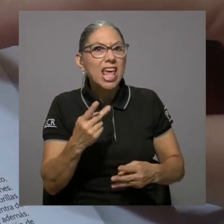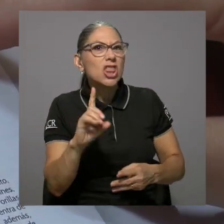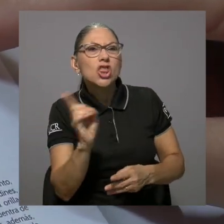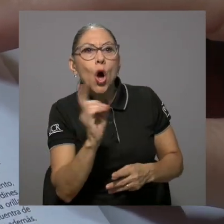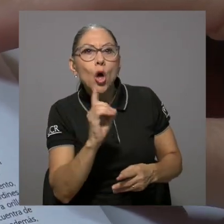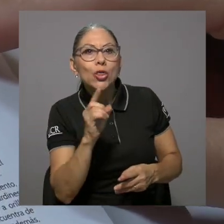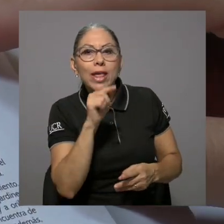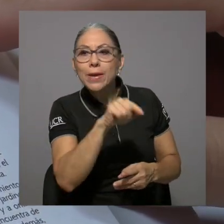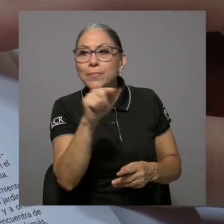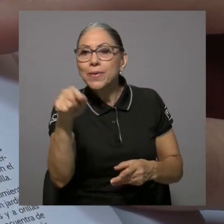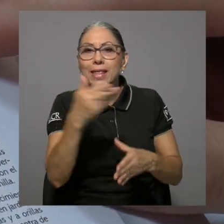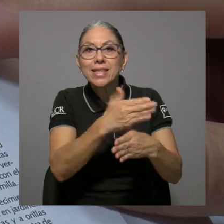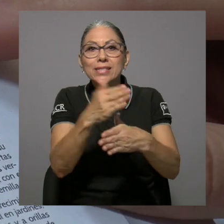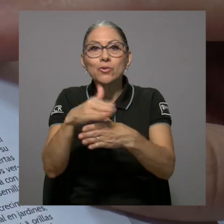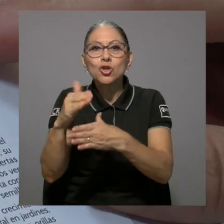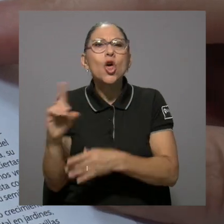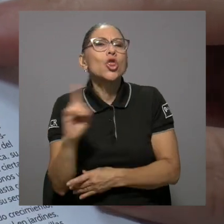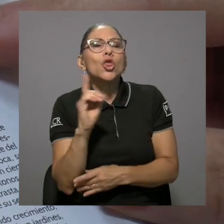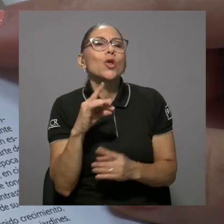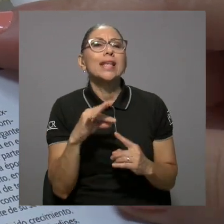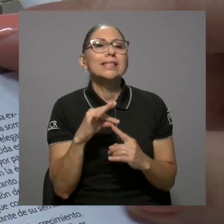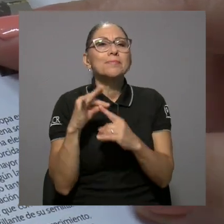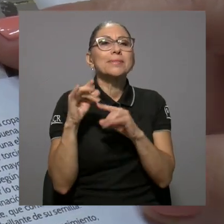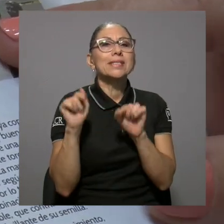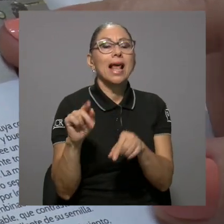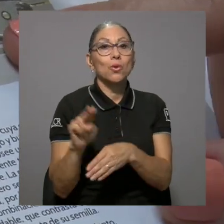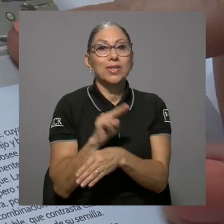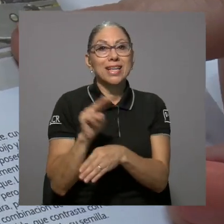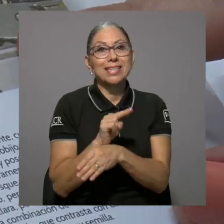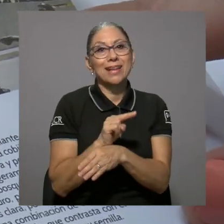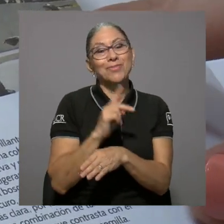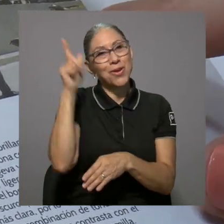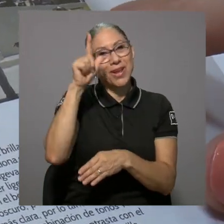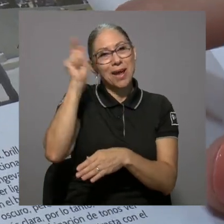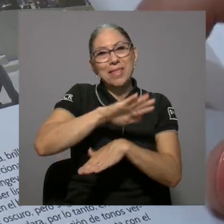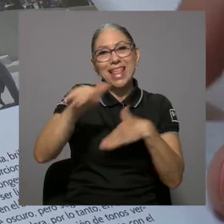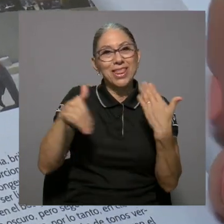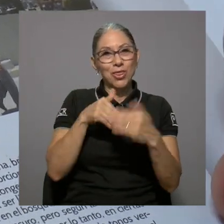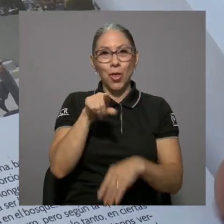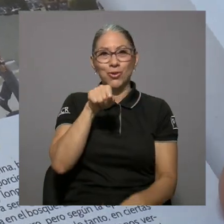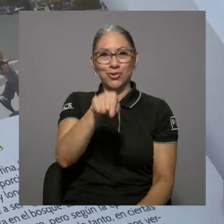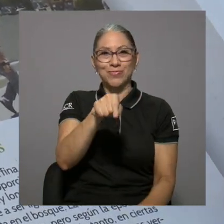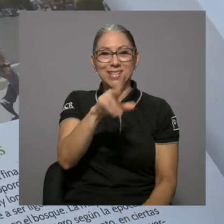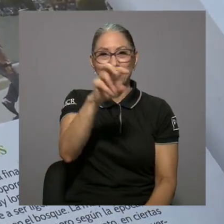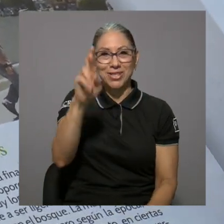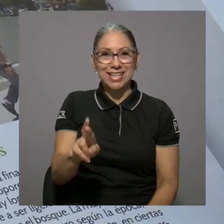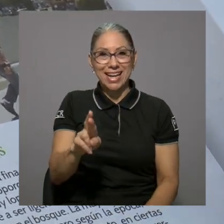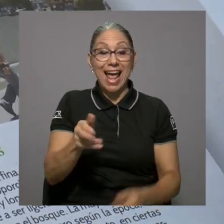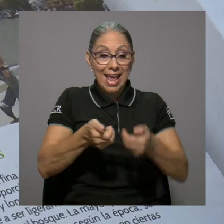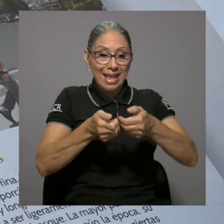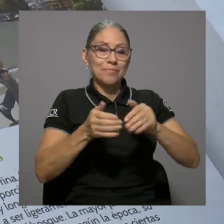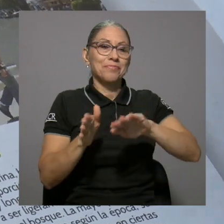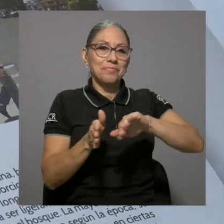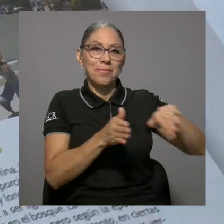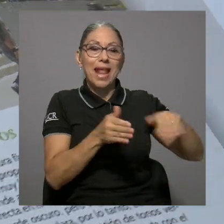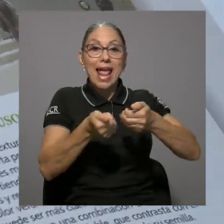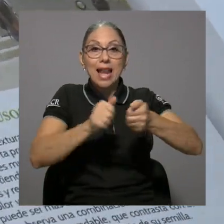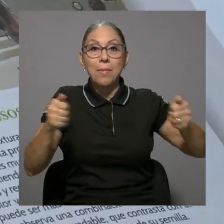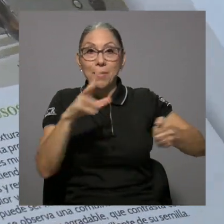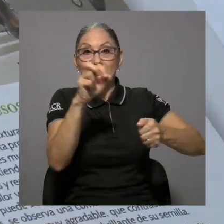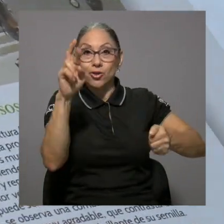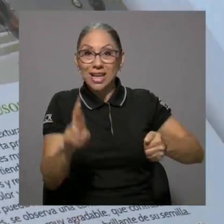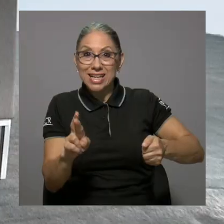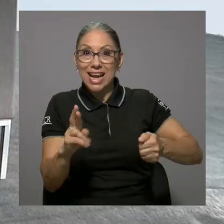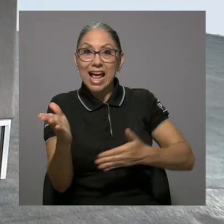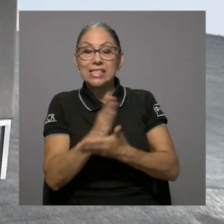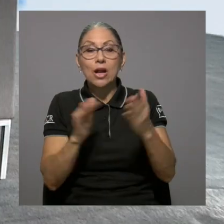es ideal utilizarlo, ¿verdad? Que obviamente en todos está Costa Rica, y el mapa de Costa Rica pienso yo que es uno de los aportes más valiosos del